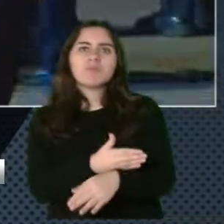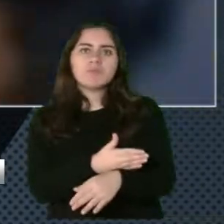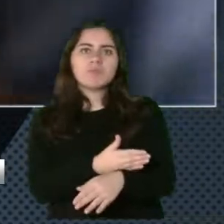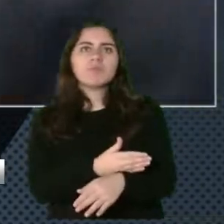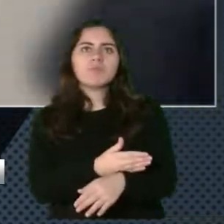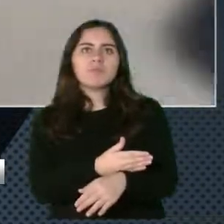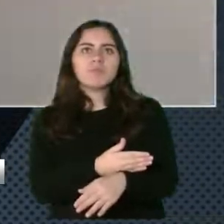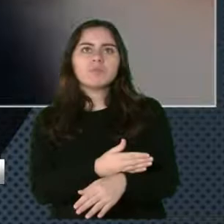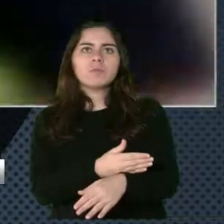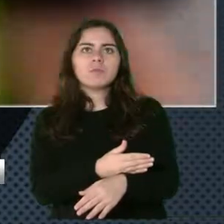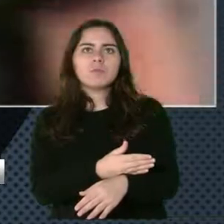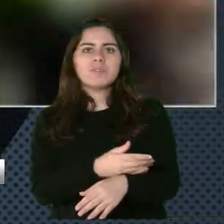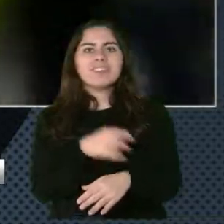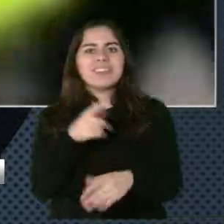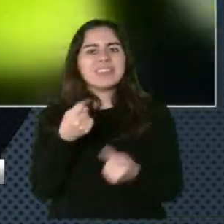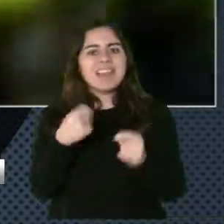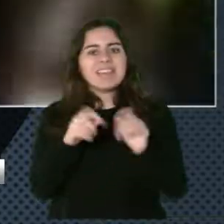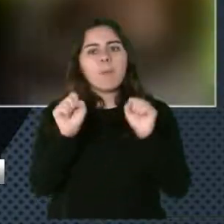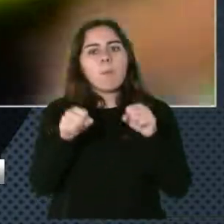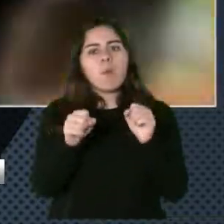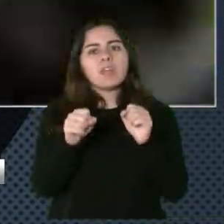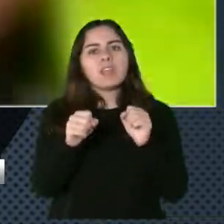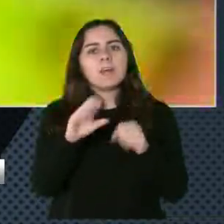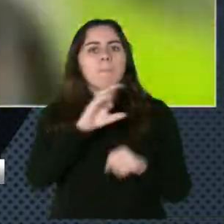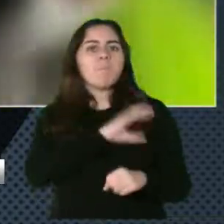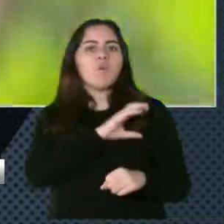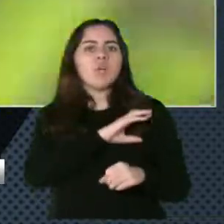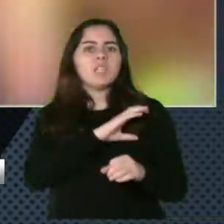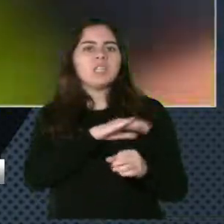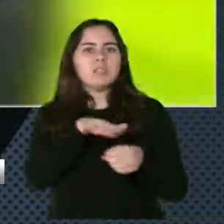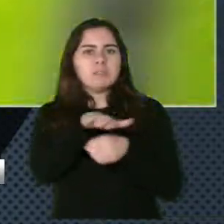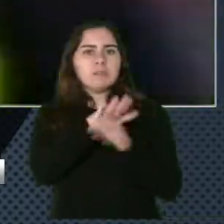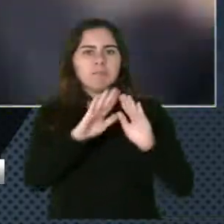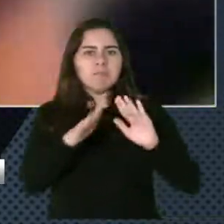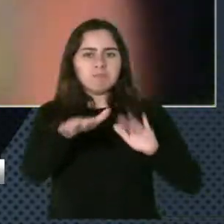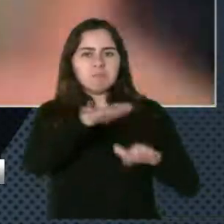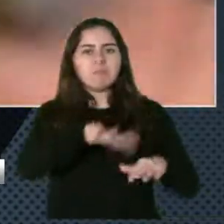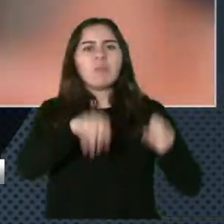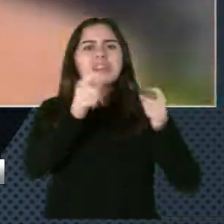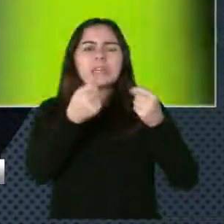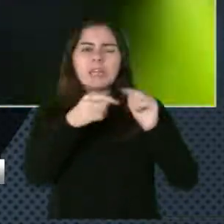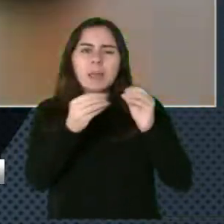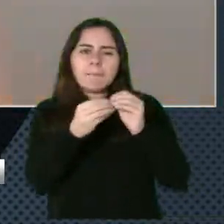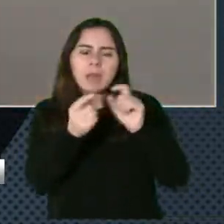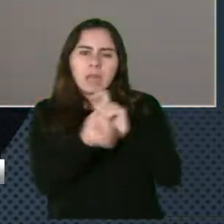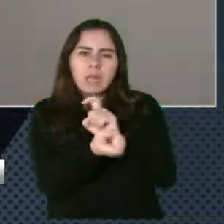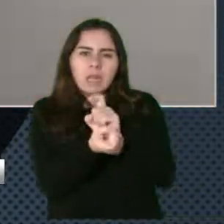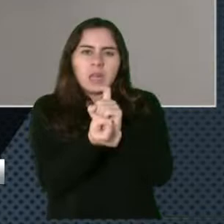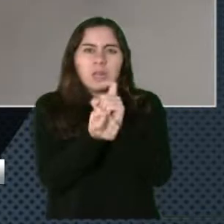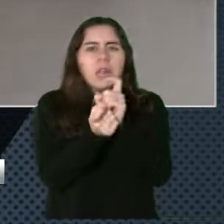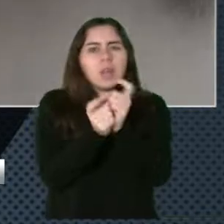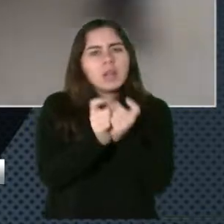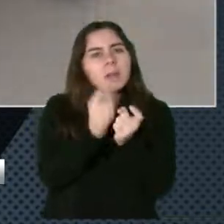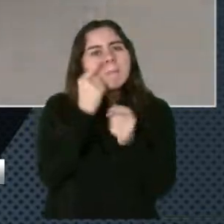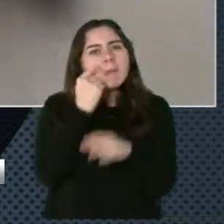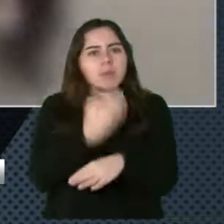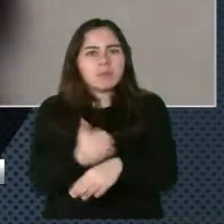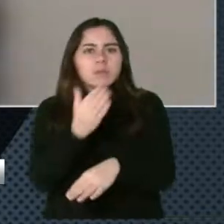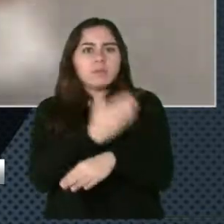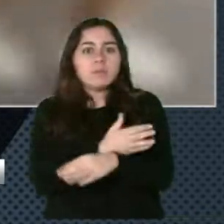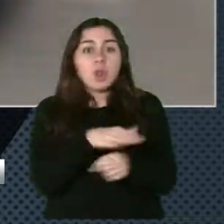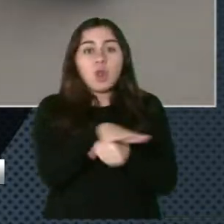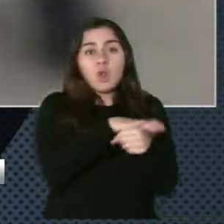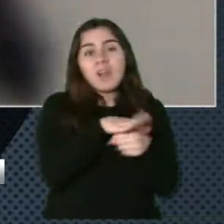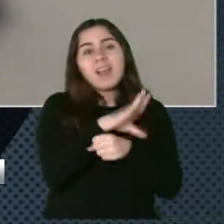tipo de reforma, de mutación, de transformación alrededor de los cuerpos de seguridad, tanto federal, pero sobre todo estatal y